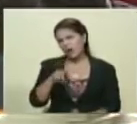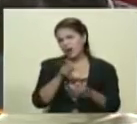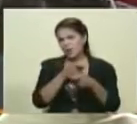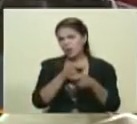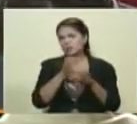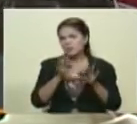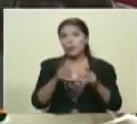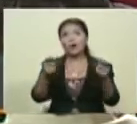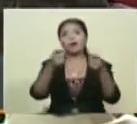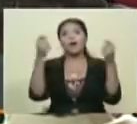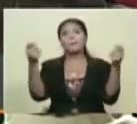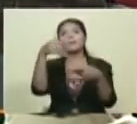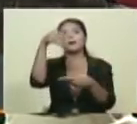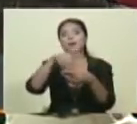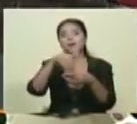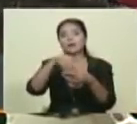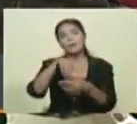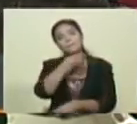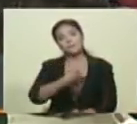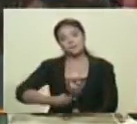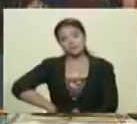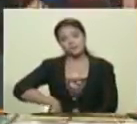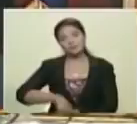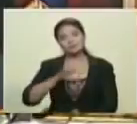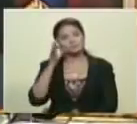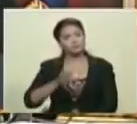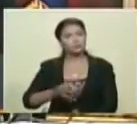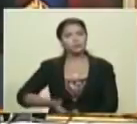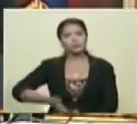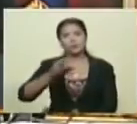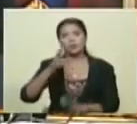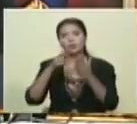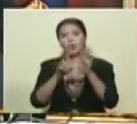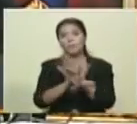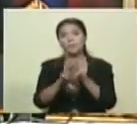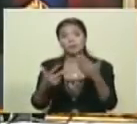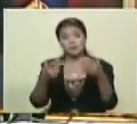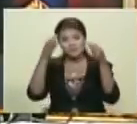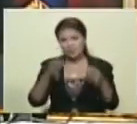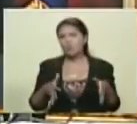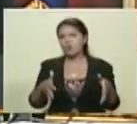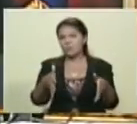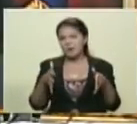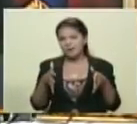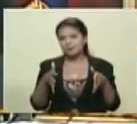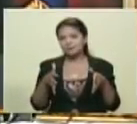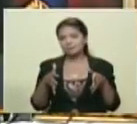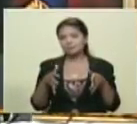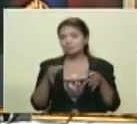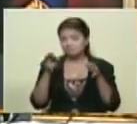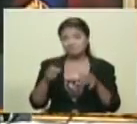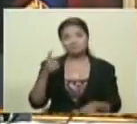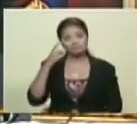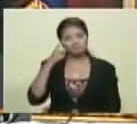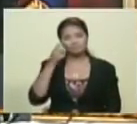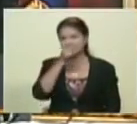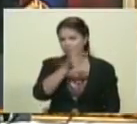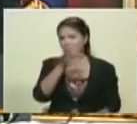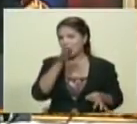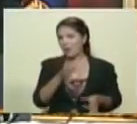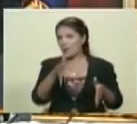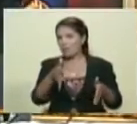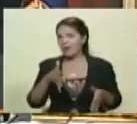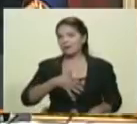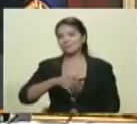estaremos en campaña electoral para la elección presidencial histórica del 2018. Que vamos a ganar, Daniel, anótalo desde ya, la vamos a